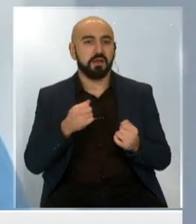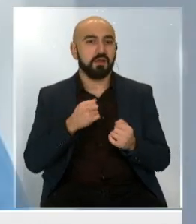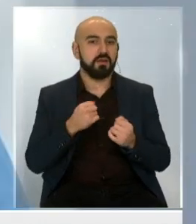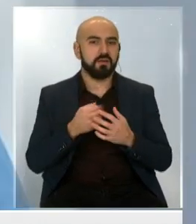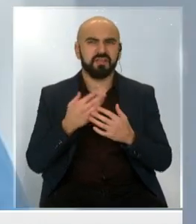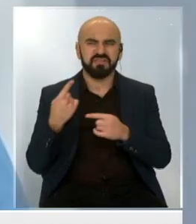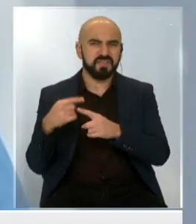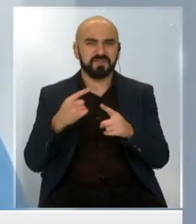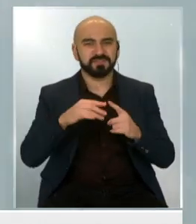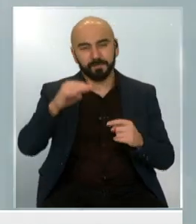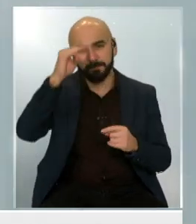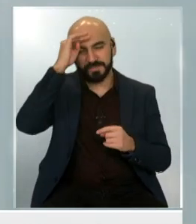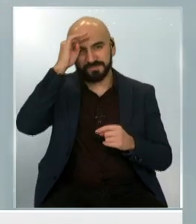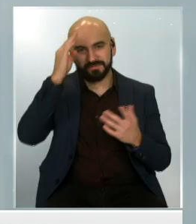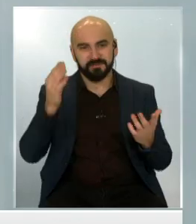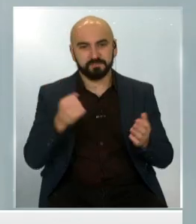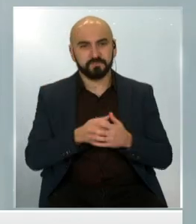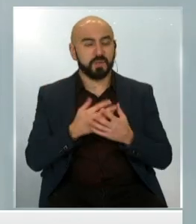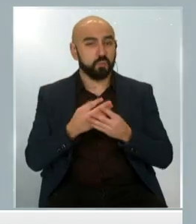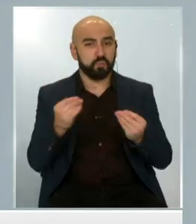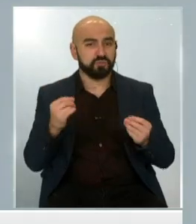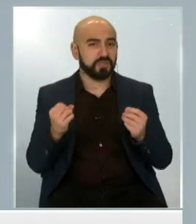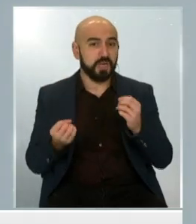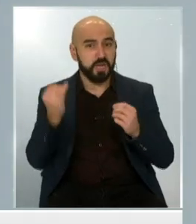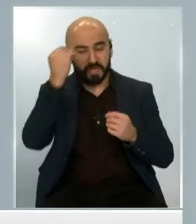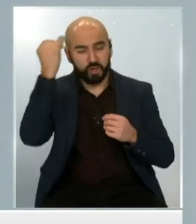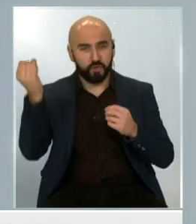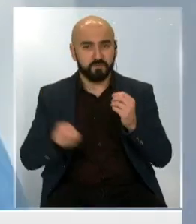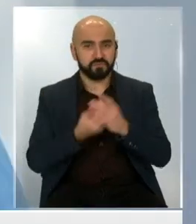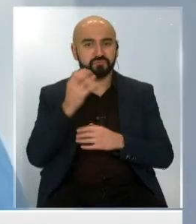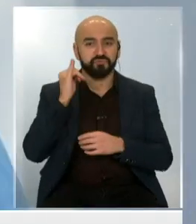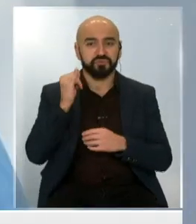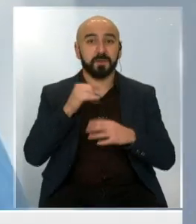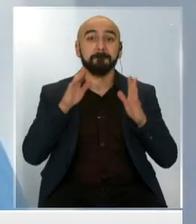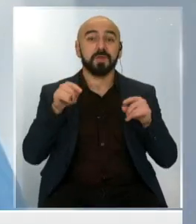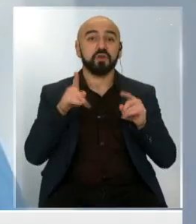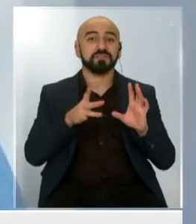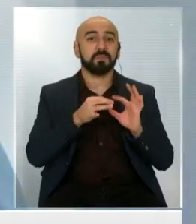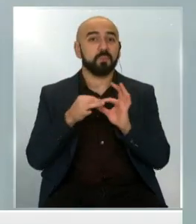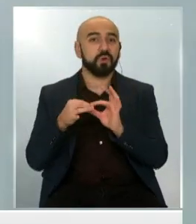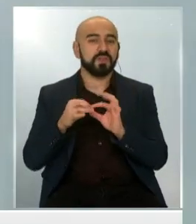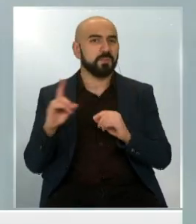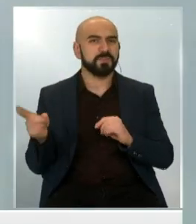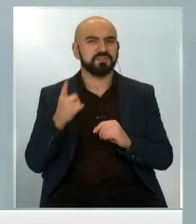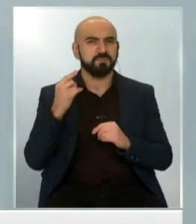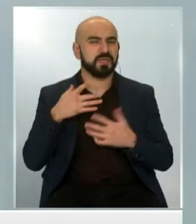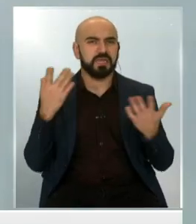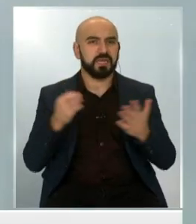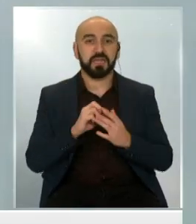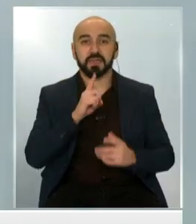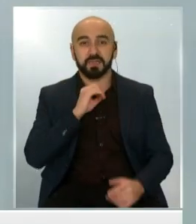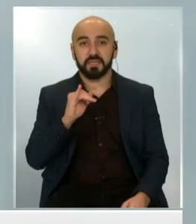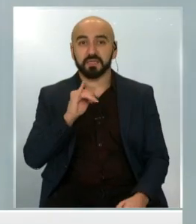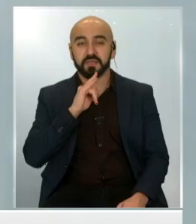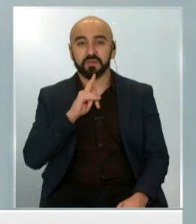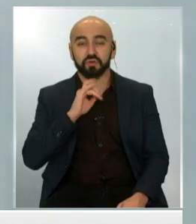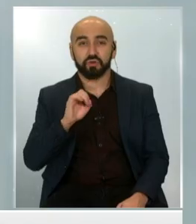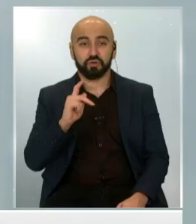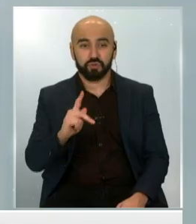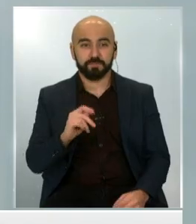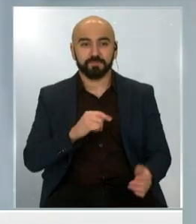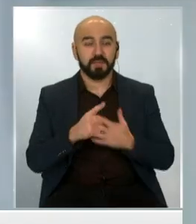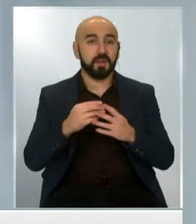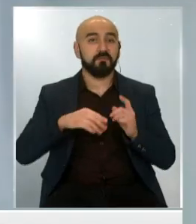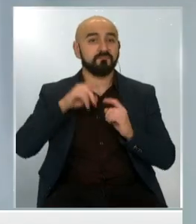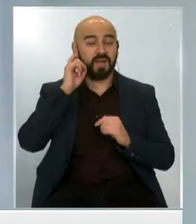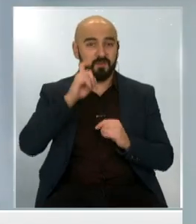muy diferente. Hay mucha innovación detrás de esto. Creo que esta es la razón principal por la que TikTok puede convertirse en la aplicación